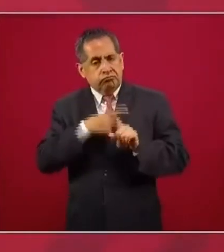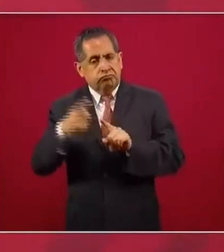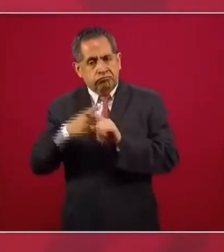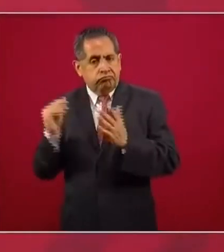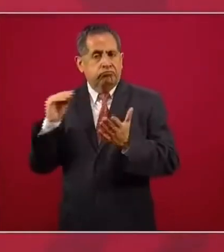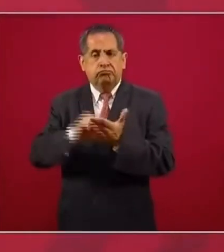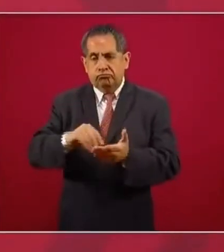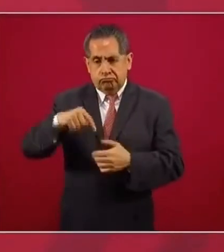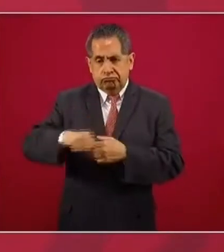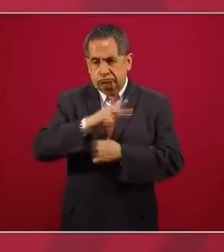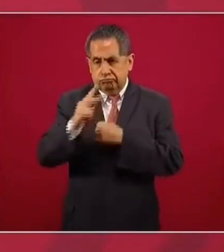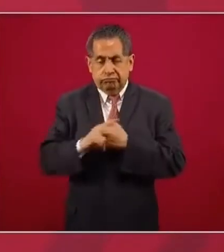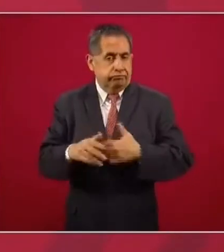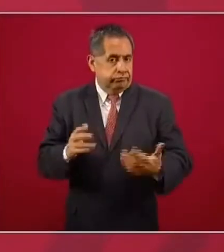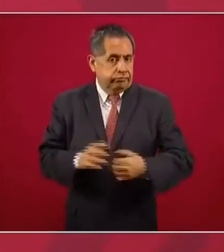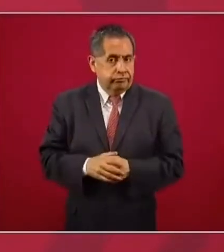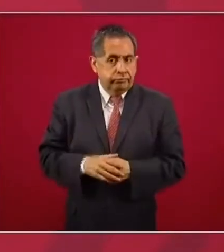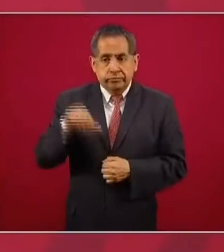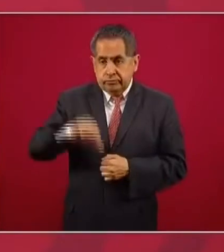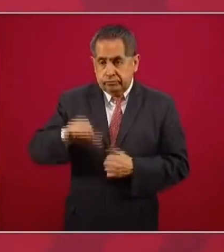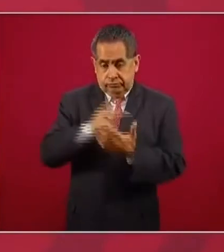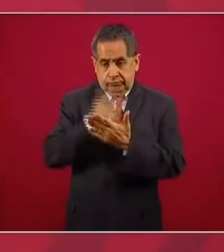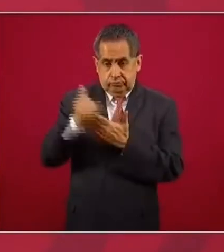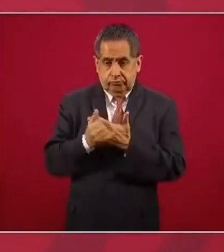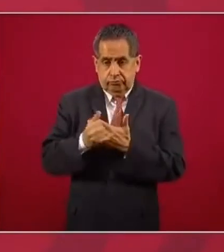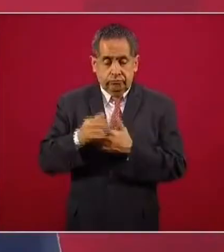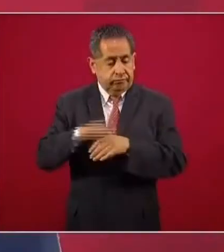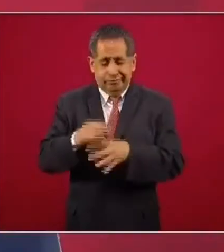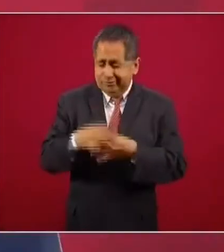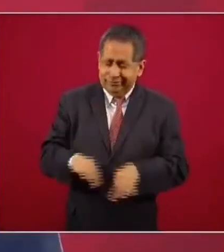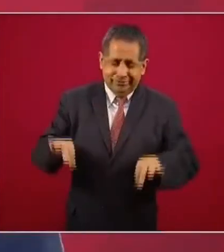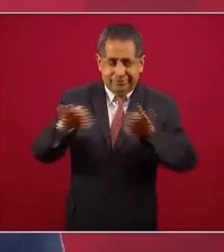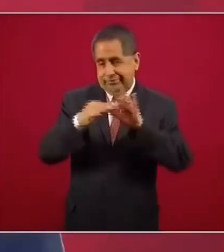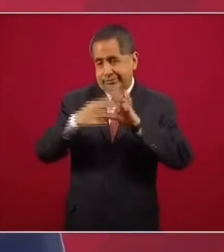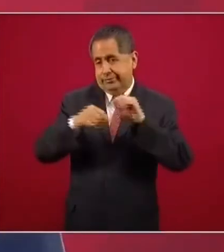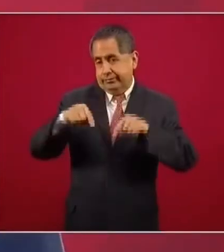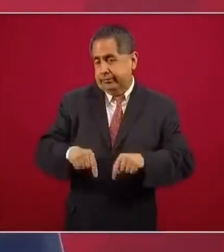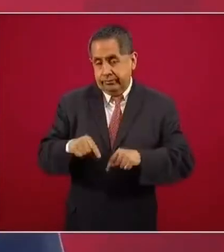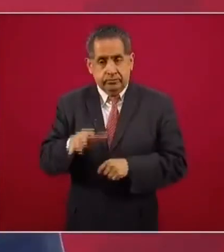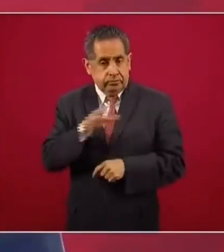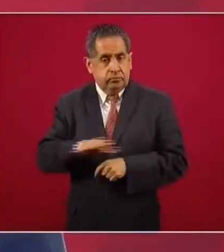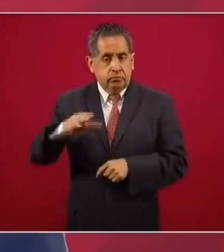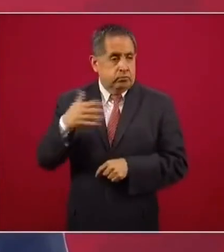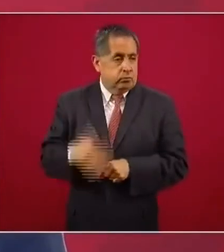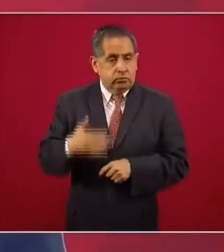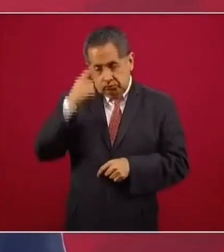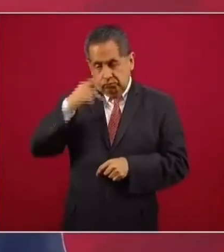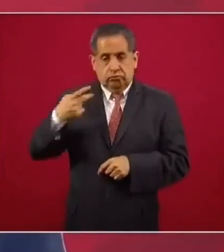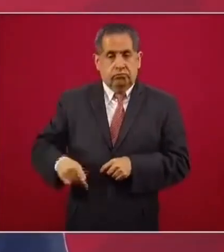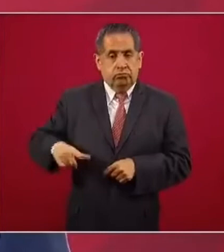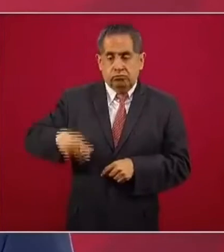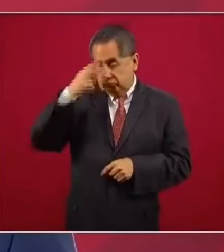país y hoy con este proyecto de extrema relevancia y magnitud para el